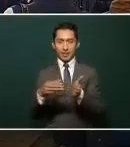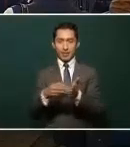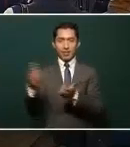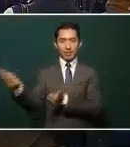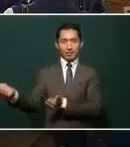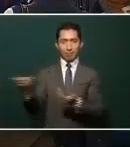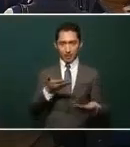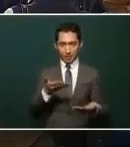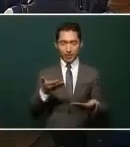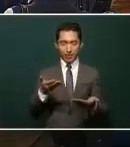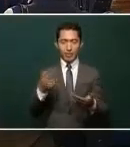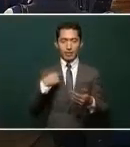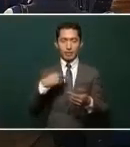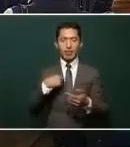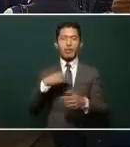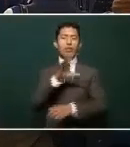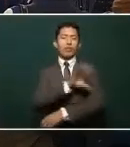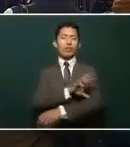coordinador